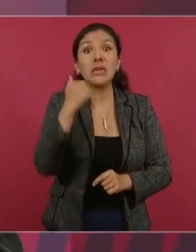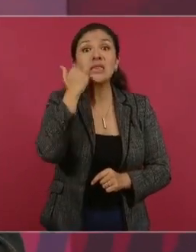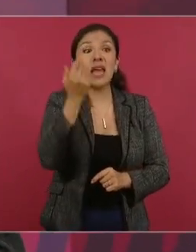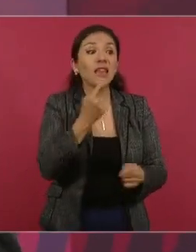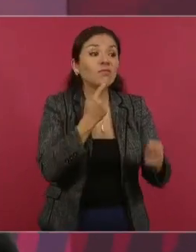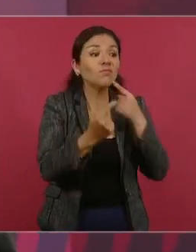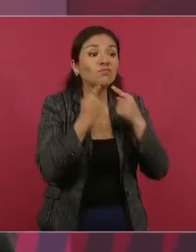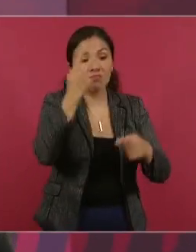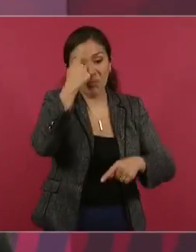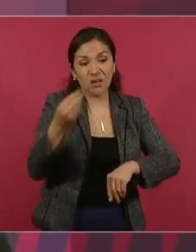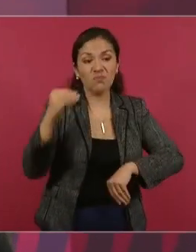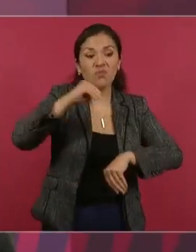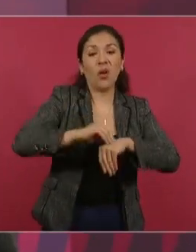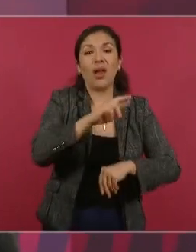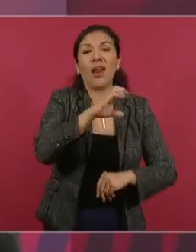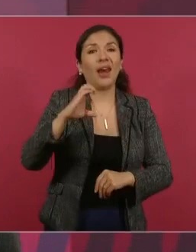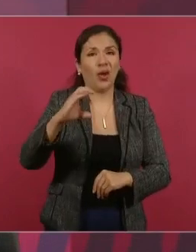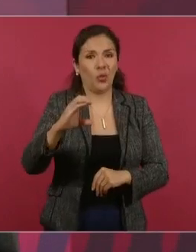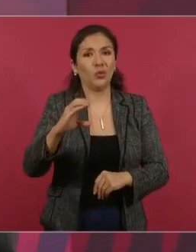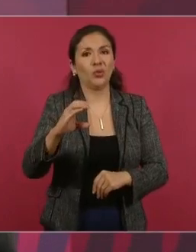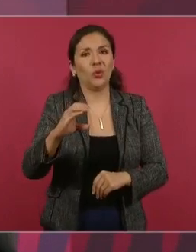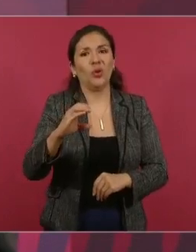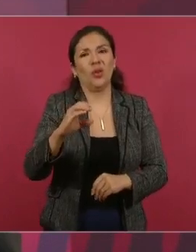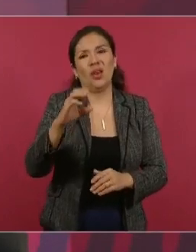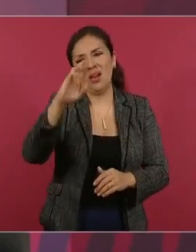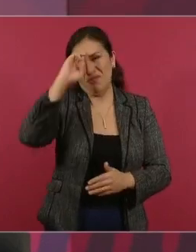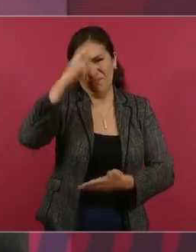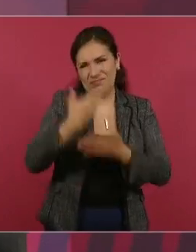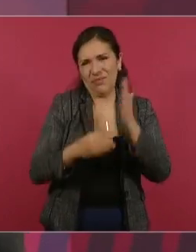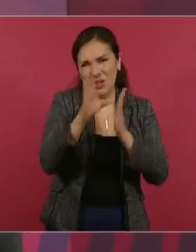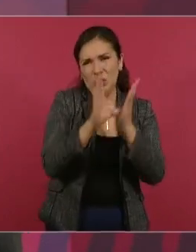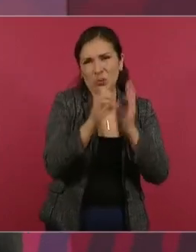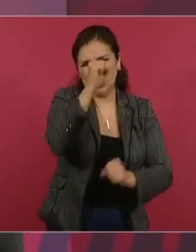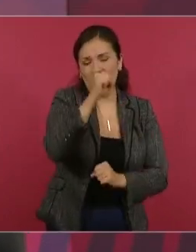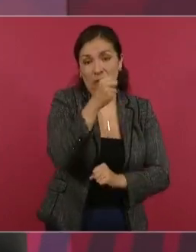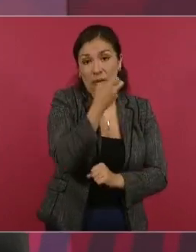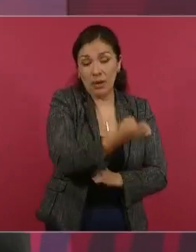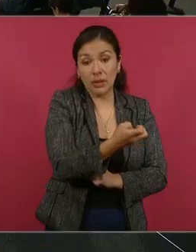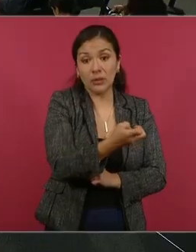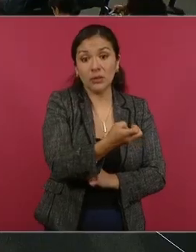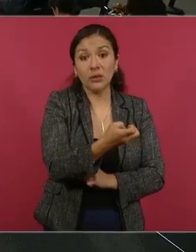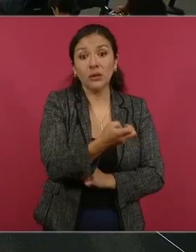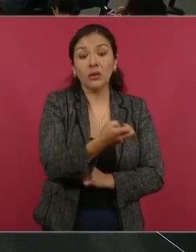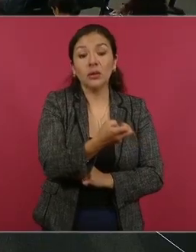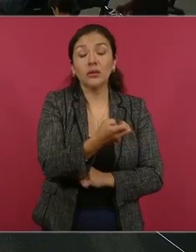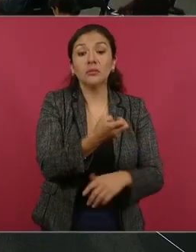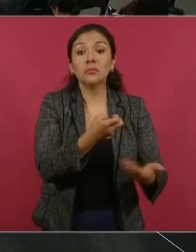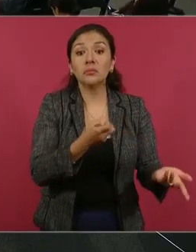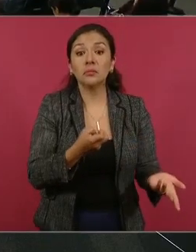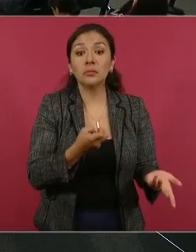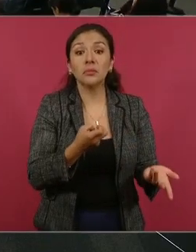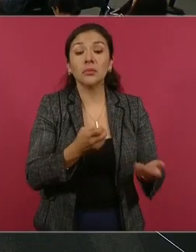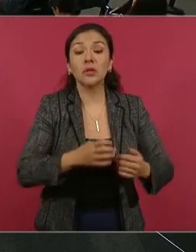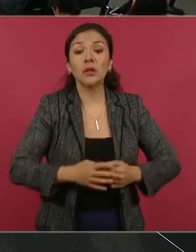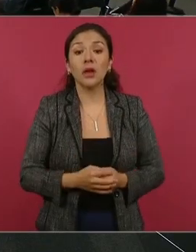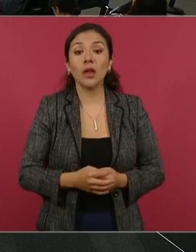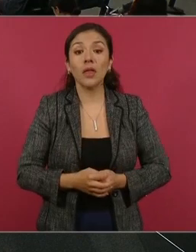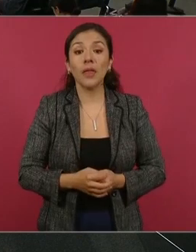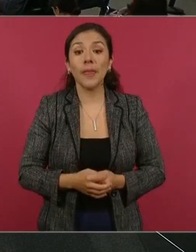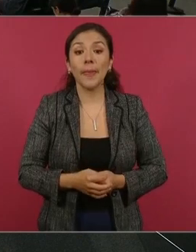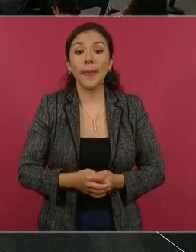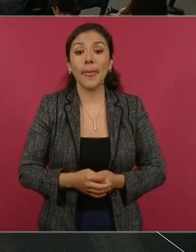interponer un recurso de inconstitucionalidad si se les